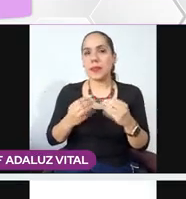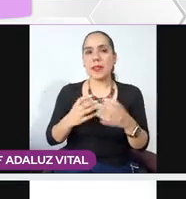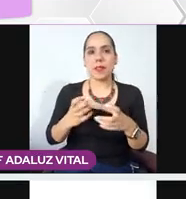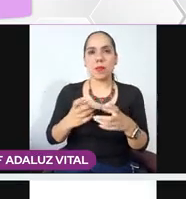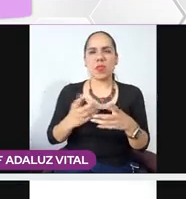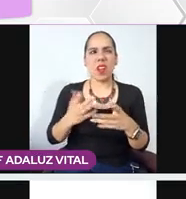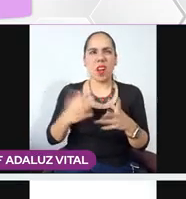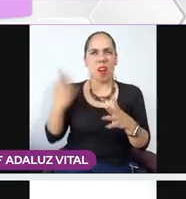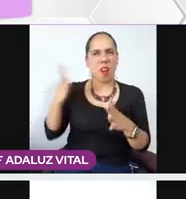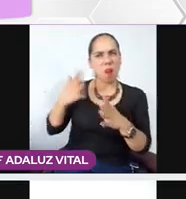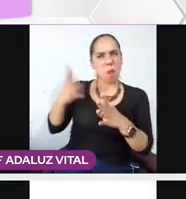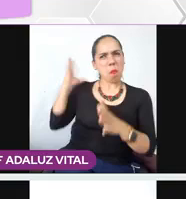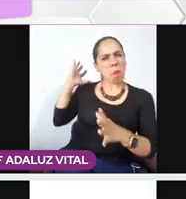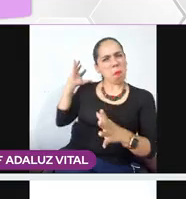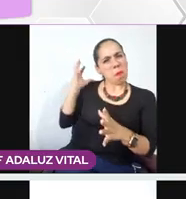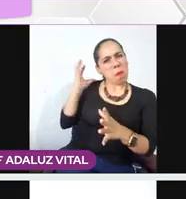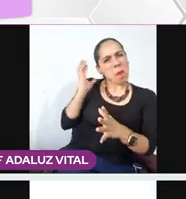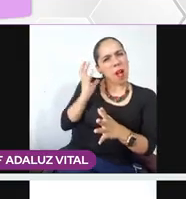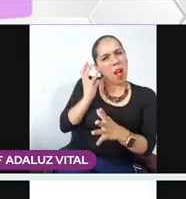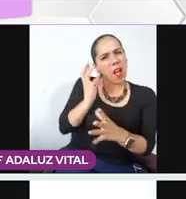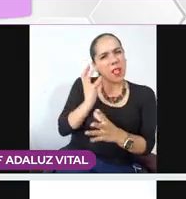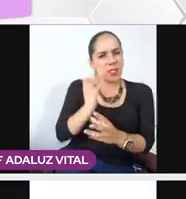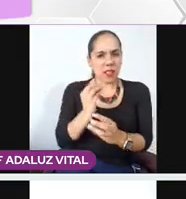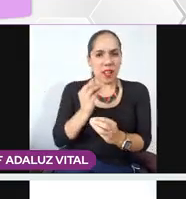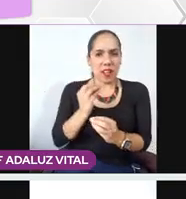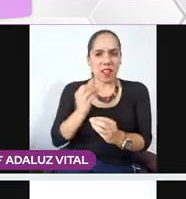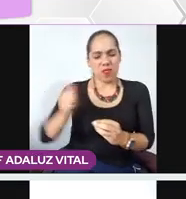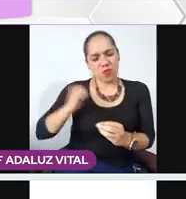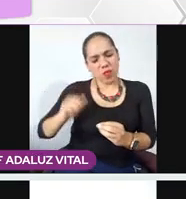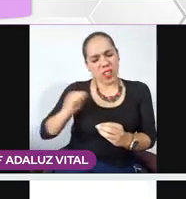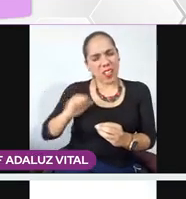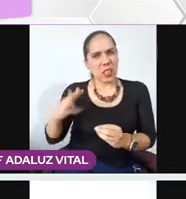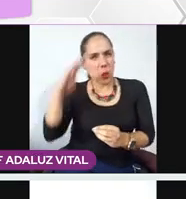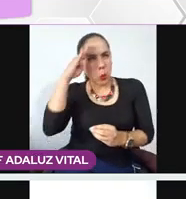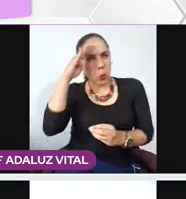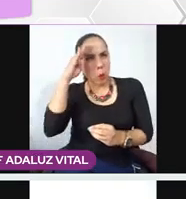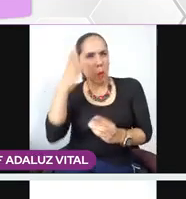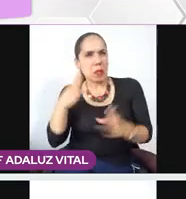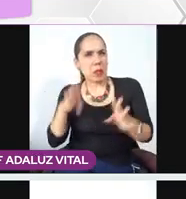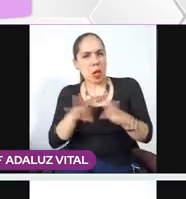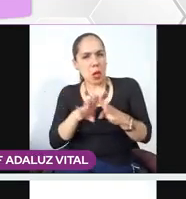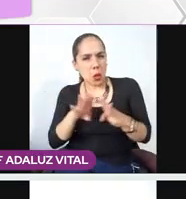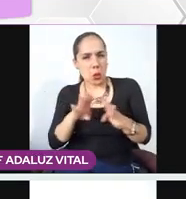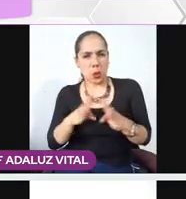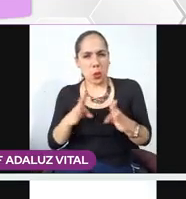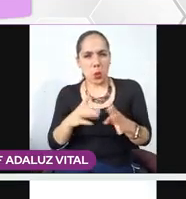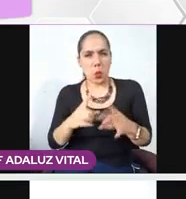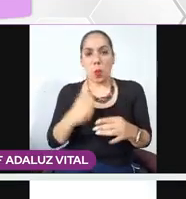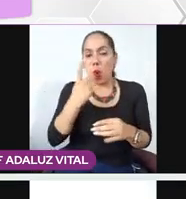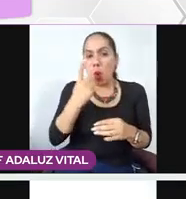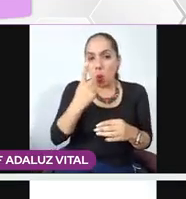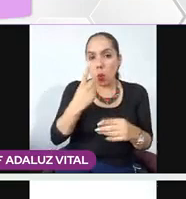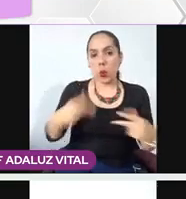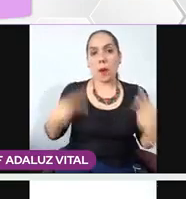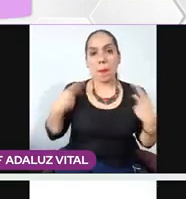de estigmatizar, o por allí se hablaba, ¿no?, la estigmatización del